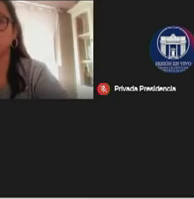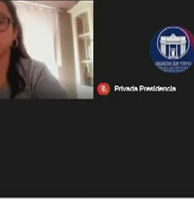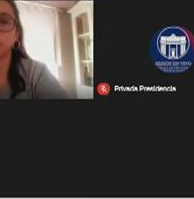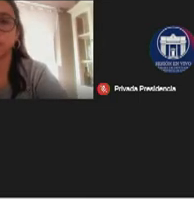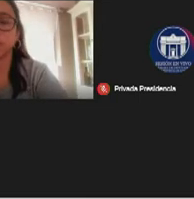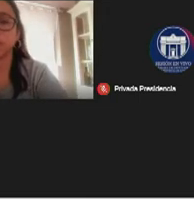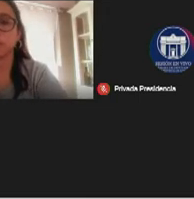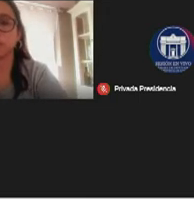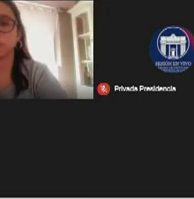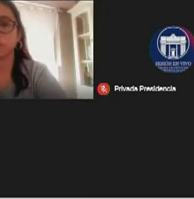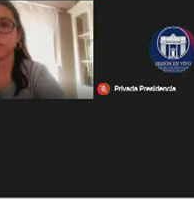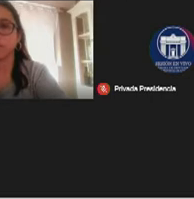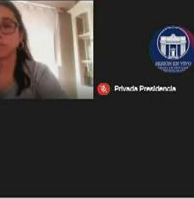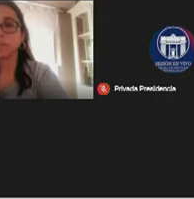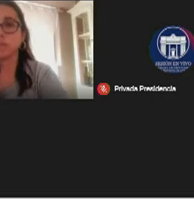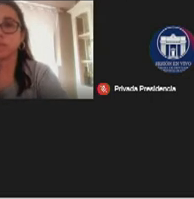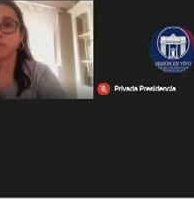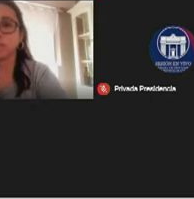armas de la vi